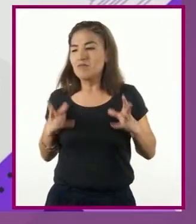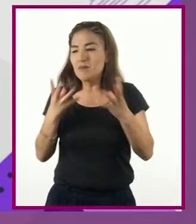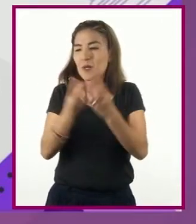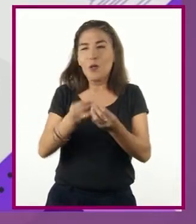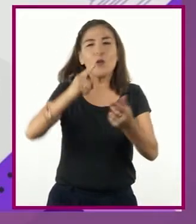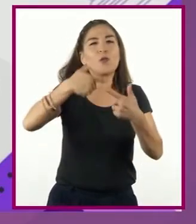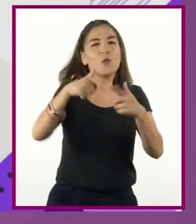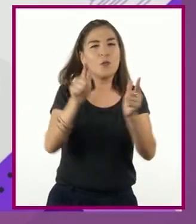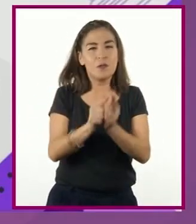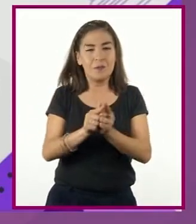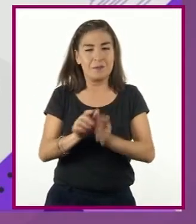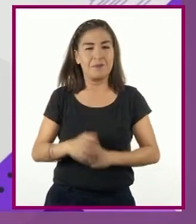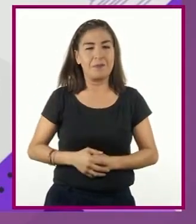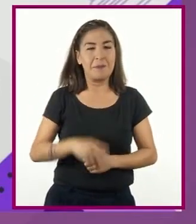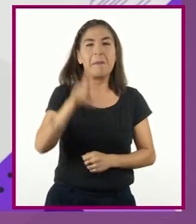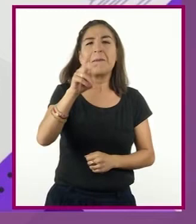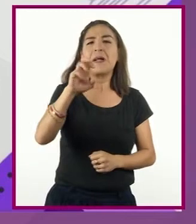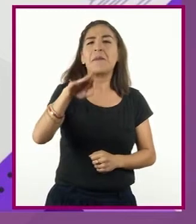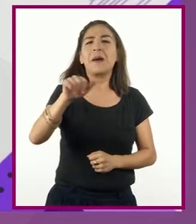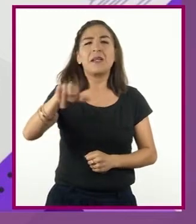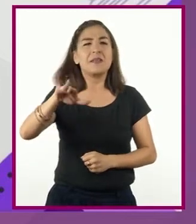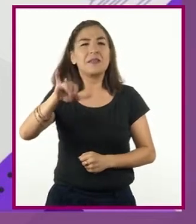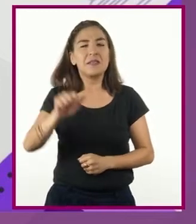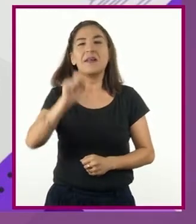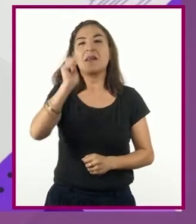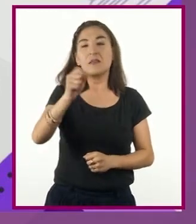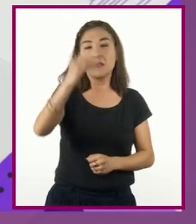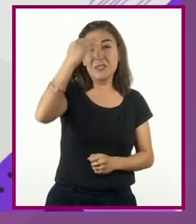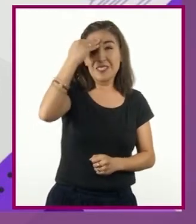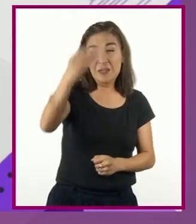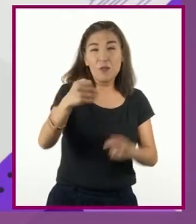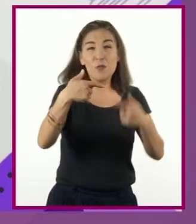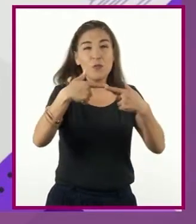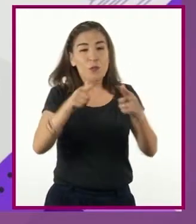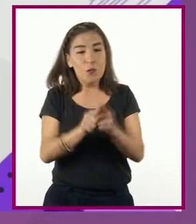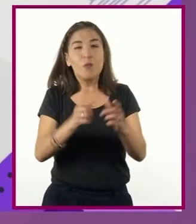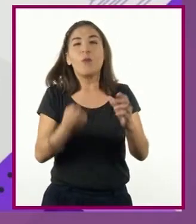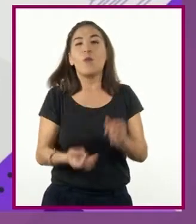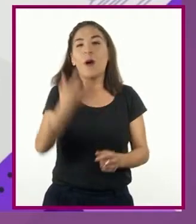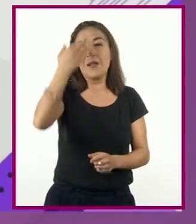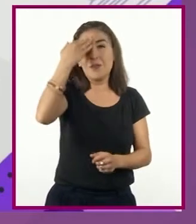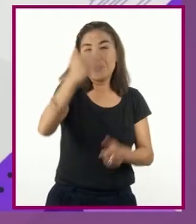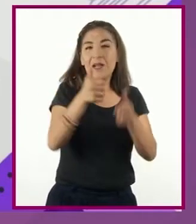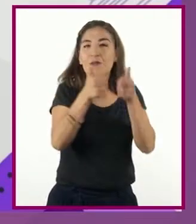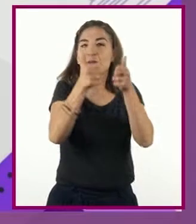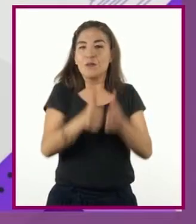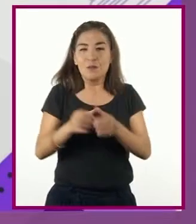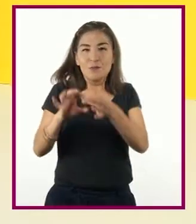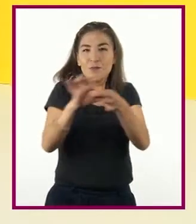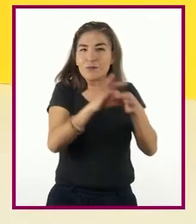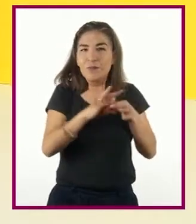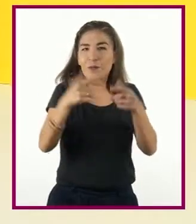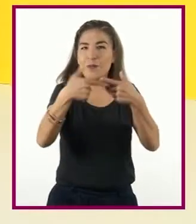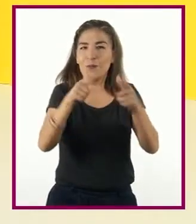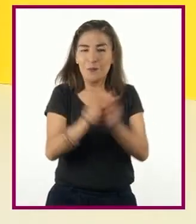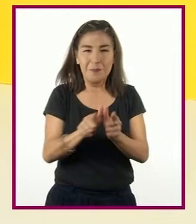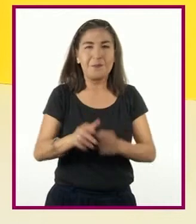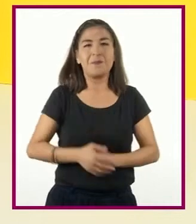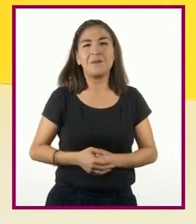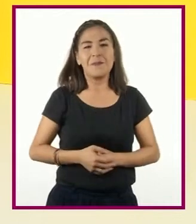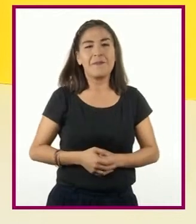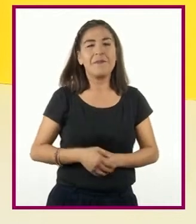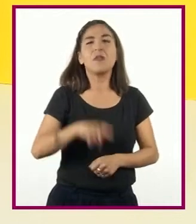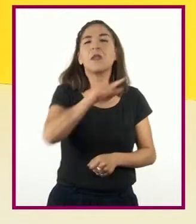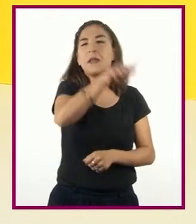La permanencia. Los grupos deben tener cierta permanencia en el tiempo. A diferencia de lo que